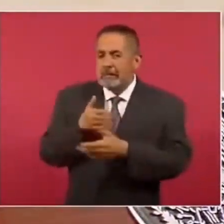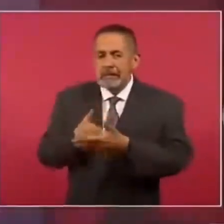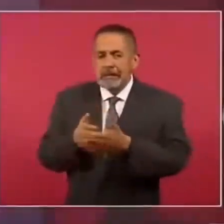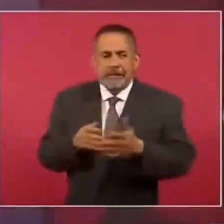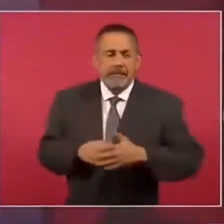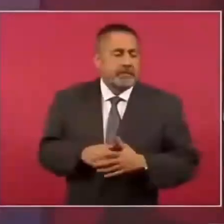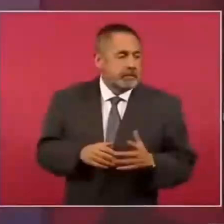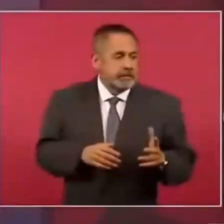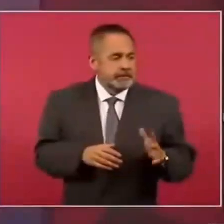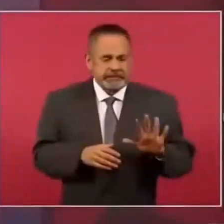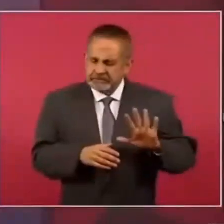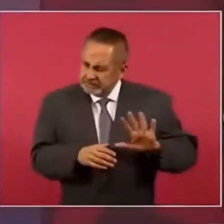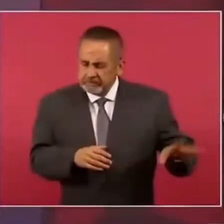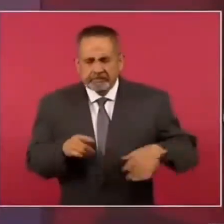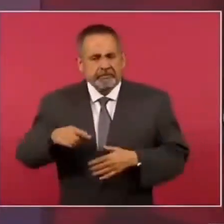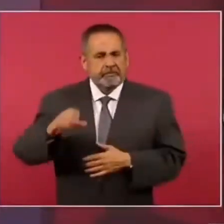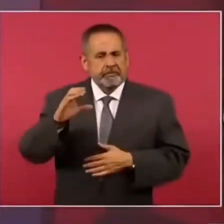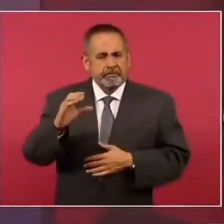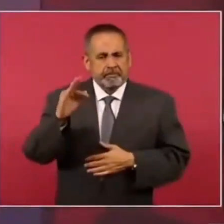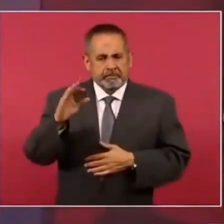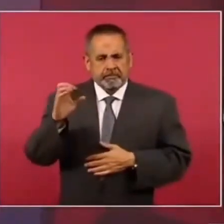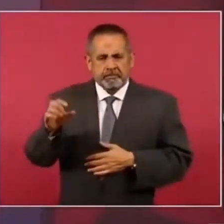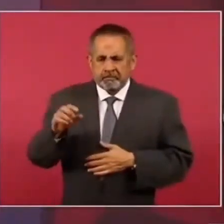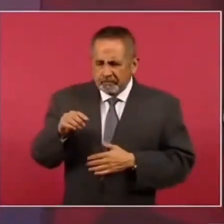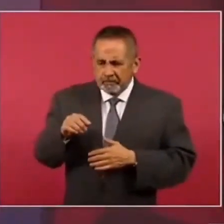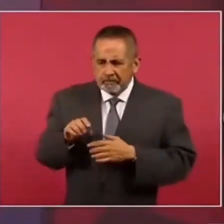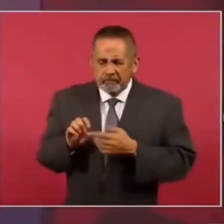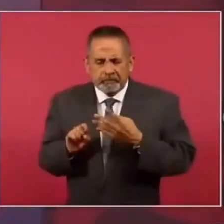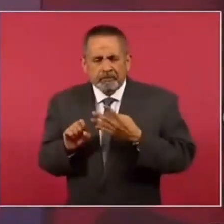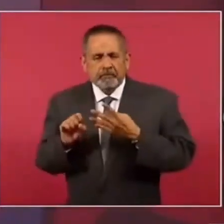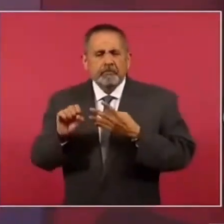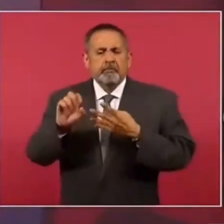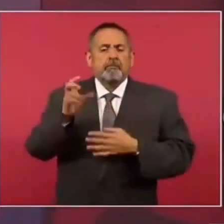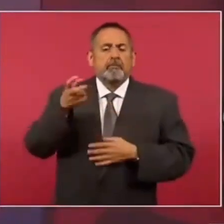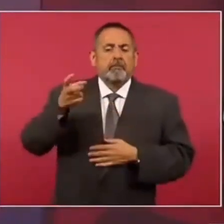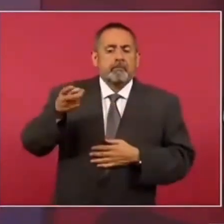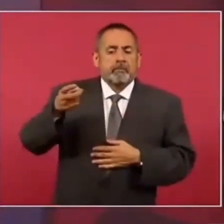la Comisión Federal llegó a 39%,